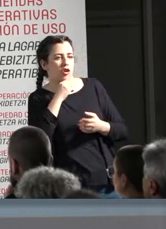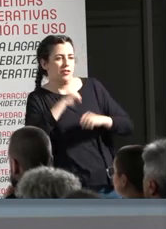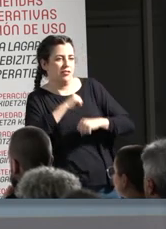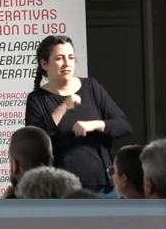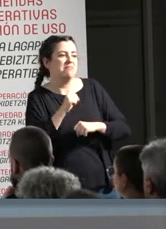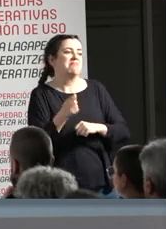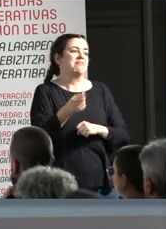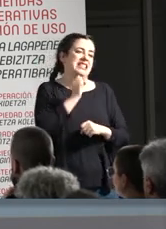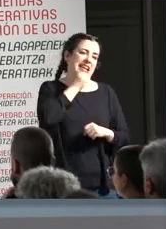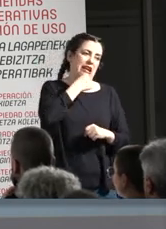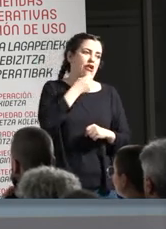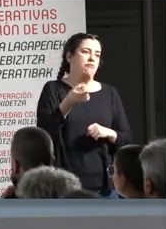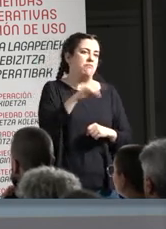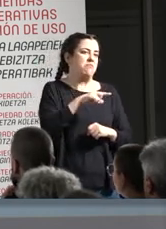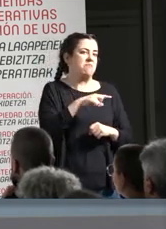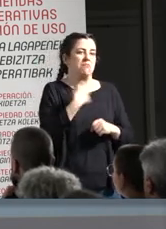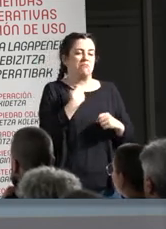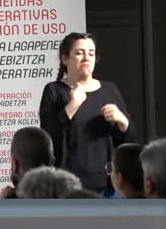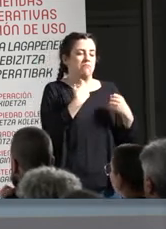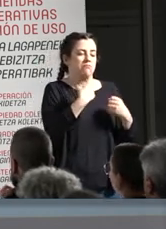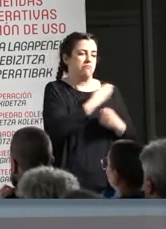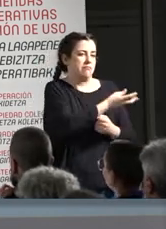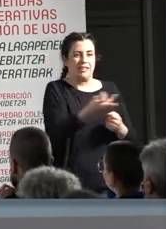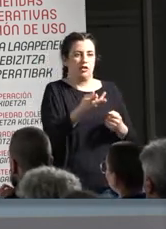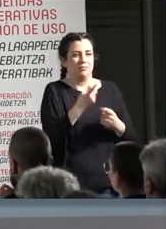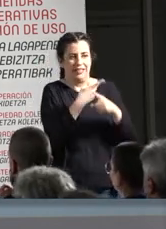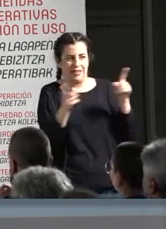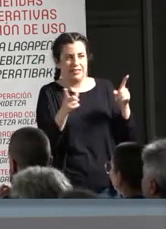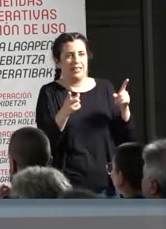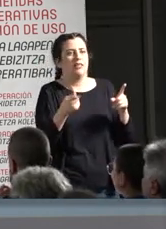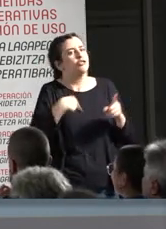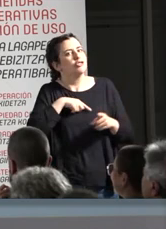los senior, que eso es lo que dice la banca tradicional. A nosotros nos encantan los proyectos senior.